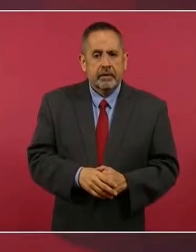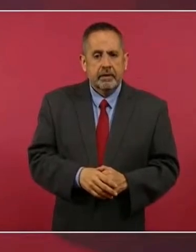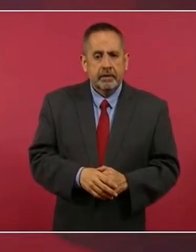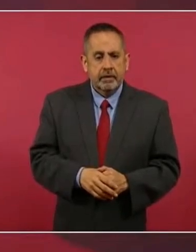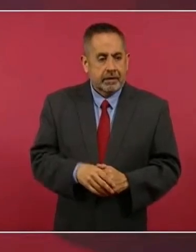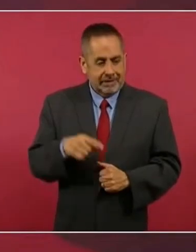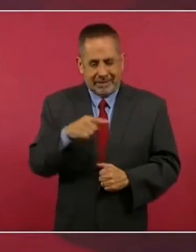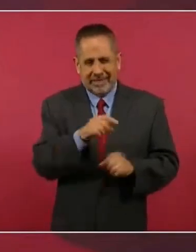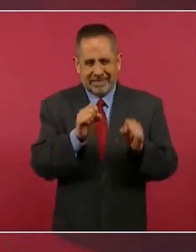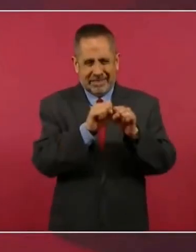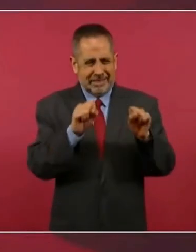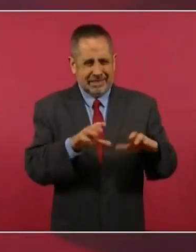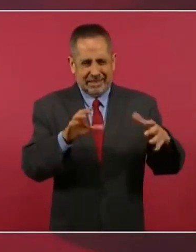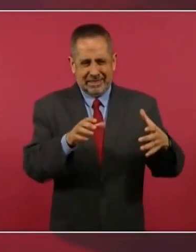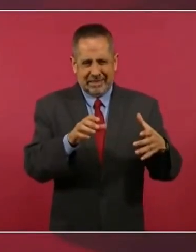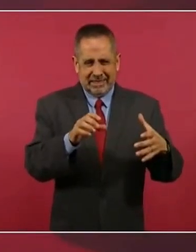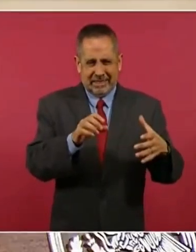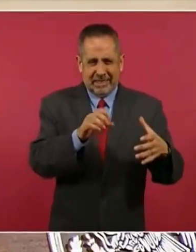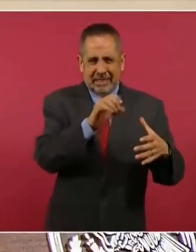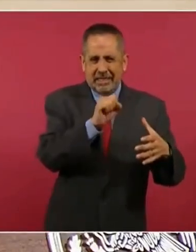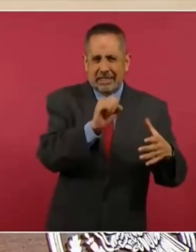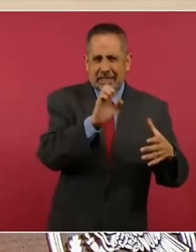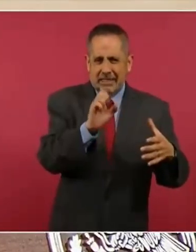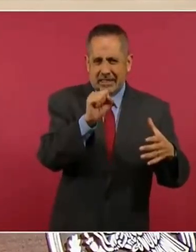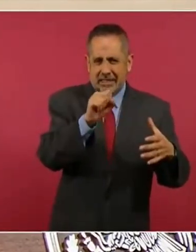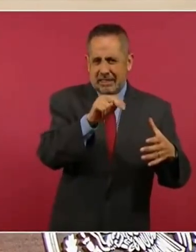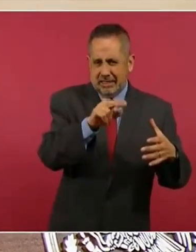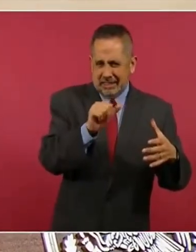ese sistema se creó